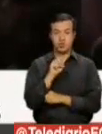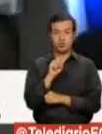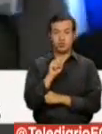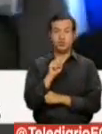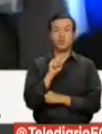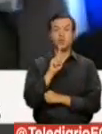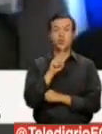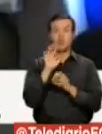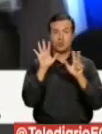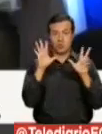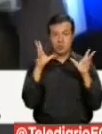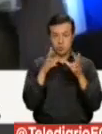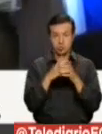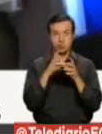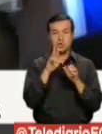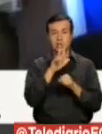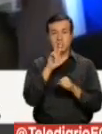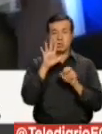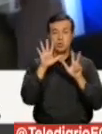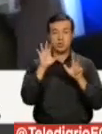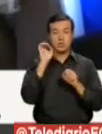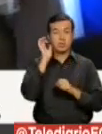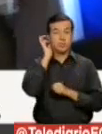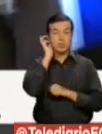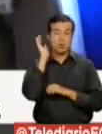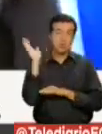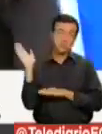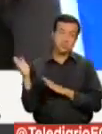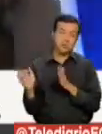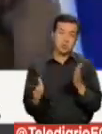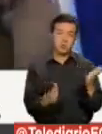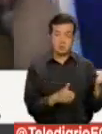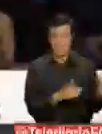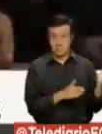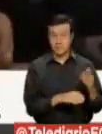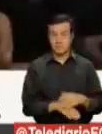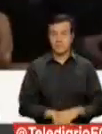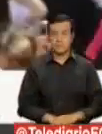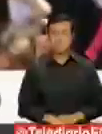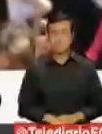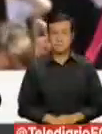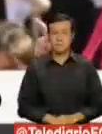en 2018, unas 380 féminas fueron asesinadas.